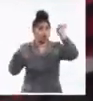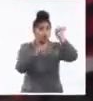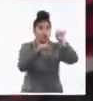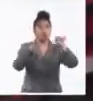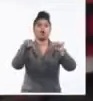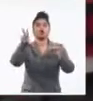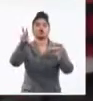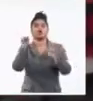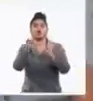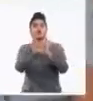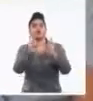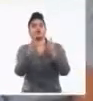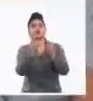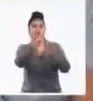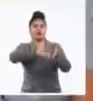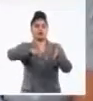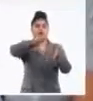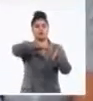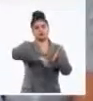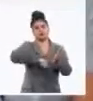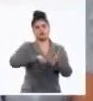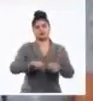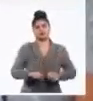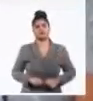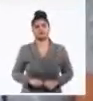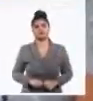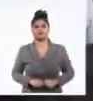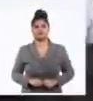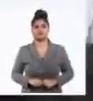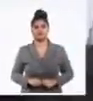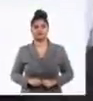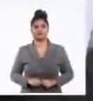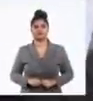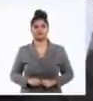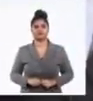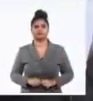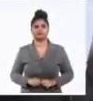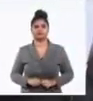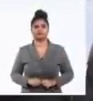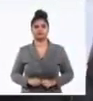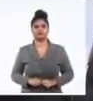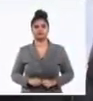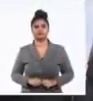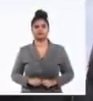código de las familias. Alien Armas Enríquez, Sistema Informativo de la Televisión Cubana.